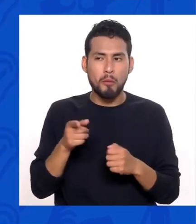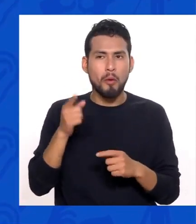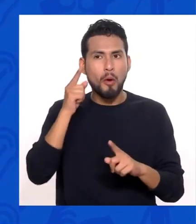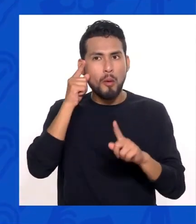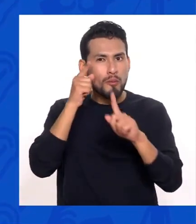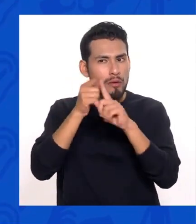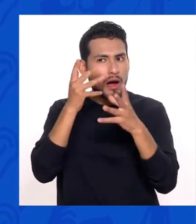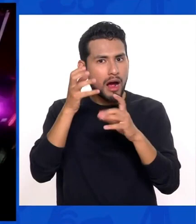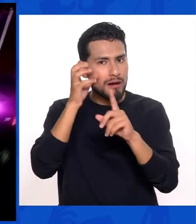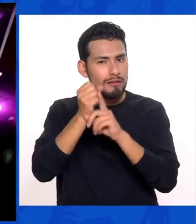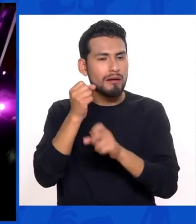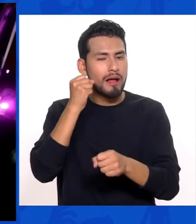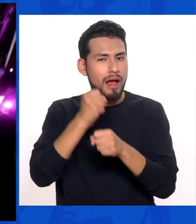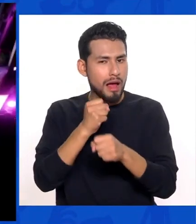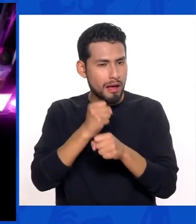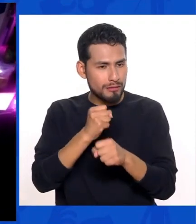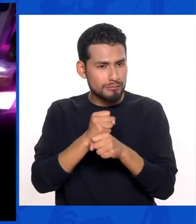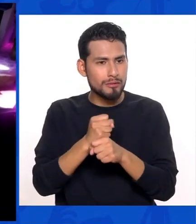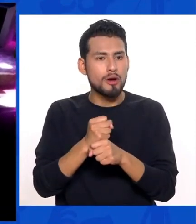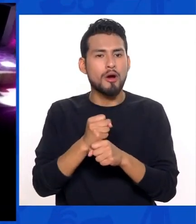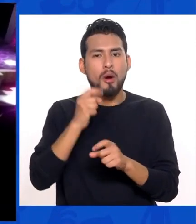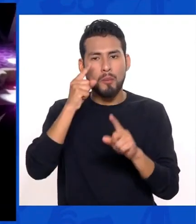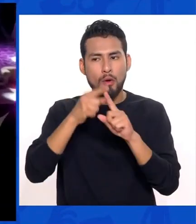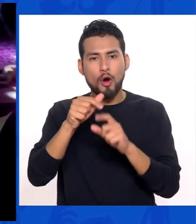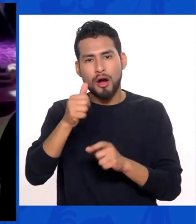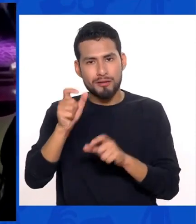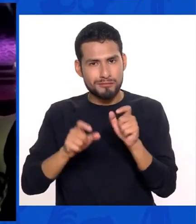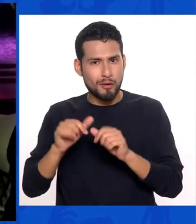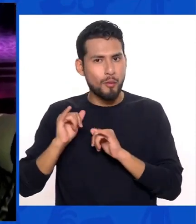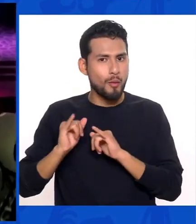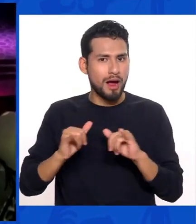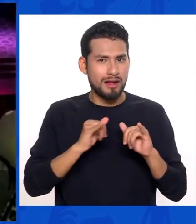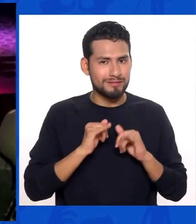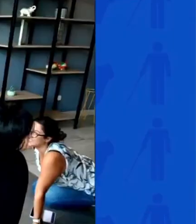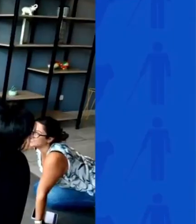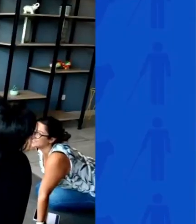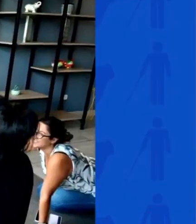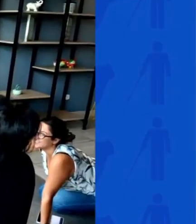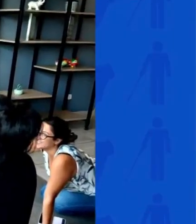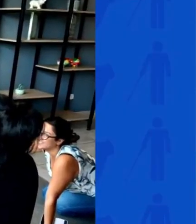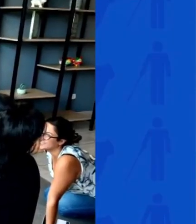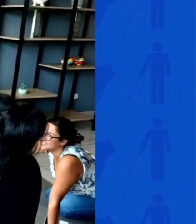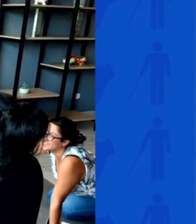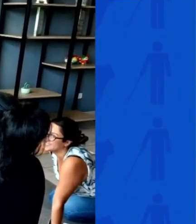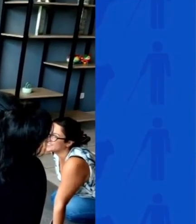encuentra que tiene un objetivo porque está trabajando por otras personas como ella.